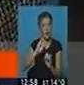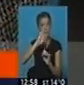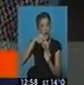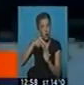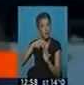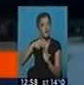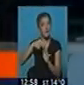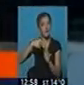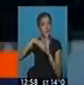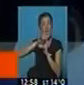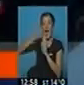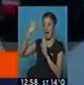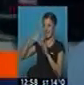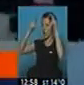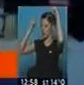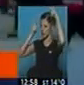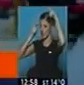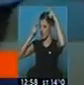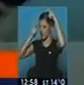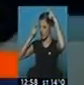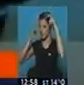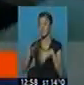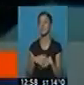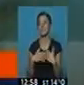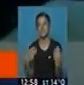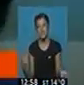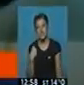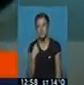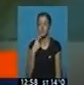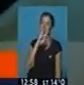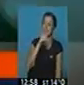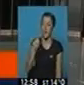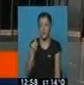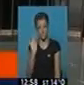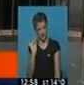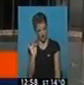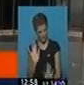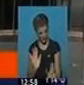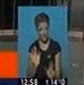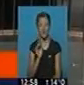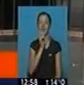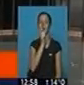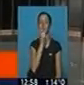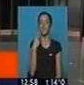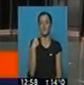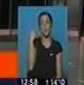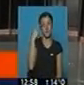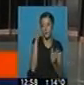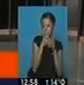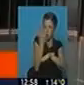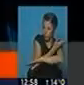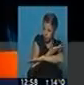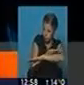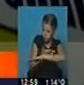chavismo? Y siempre es difícil responder eso sí o no. O sea, yo creo que si uno mira la coyuntura, no está mejor que antes. Ahora, el chavismo